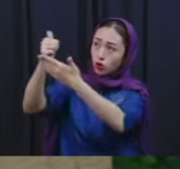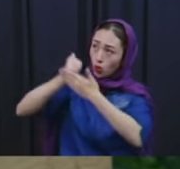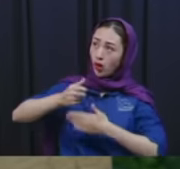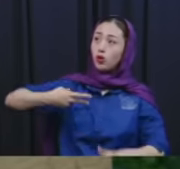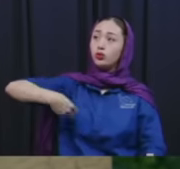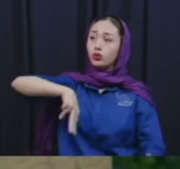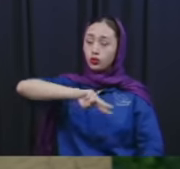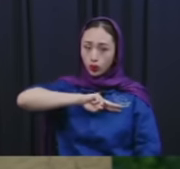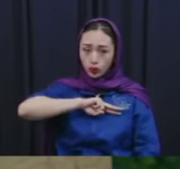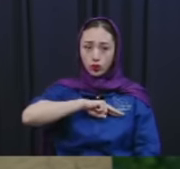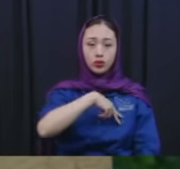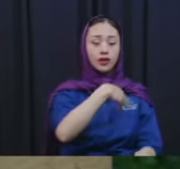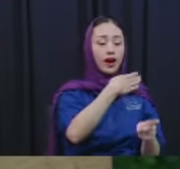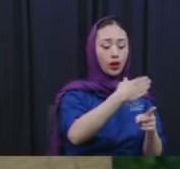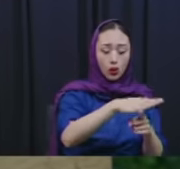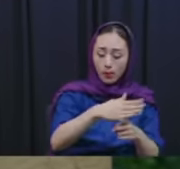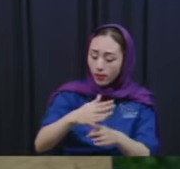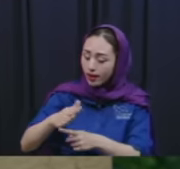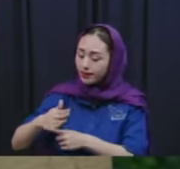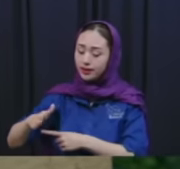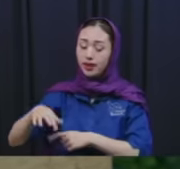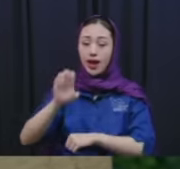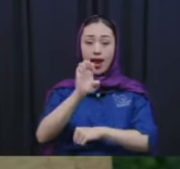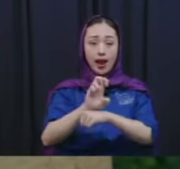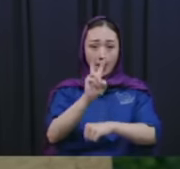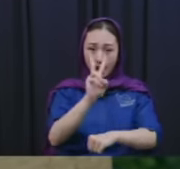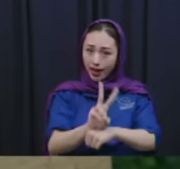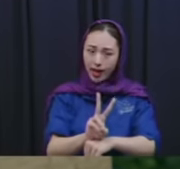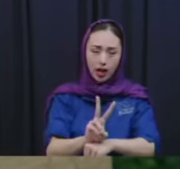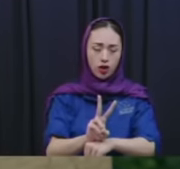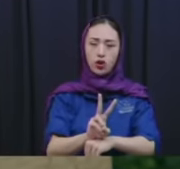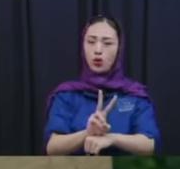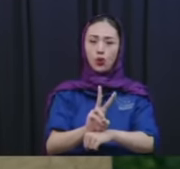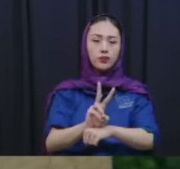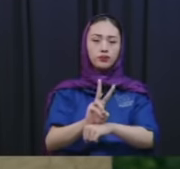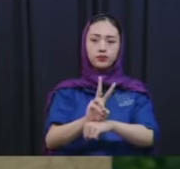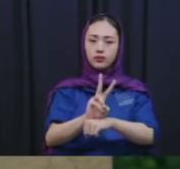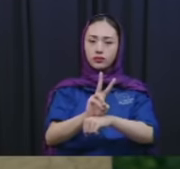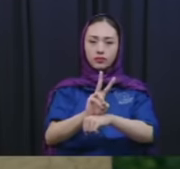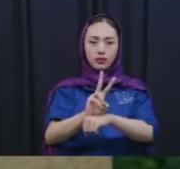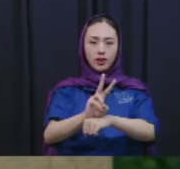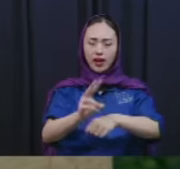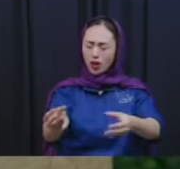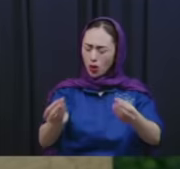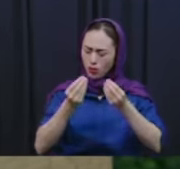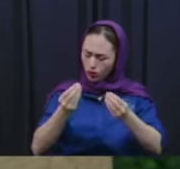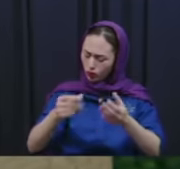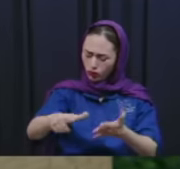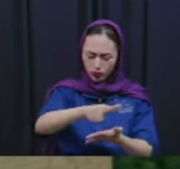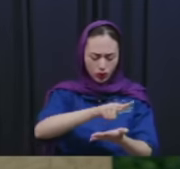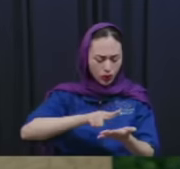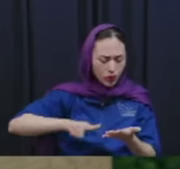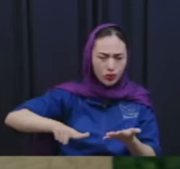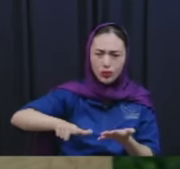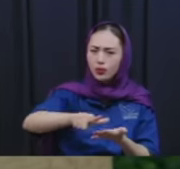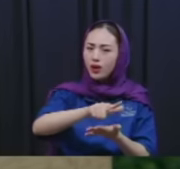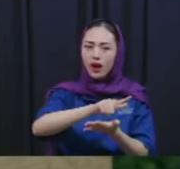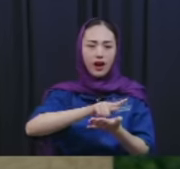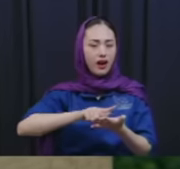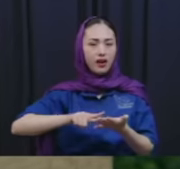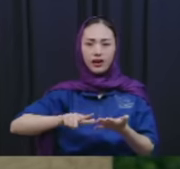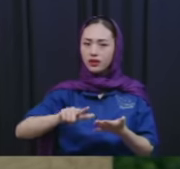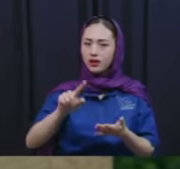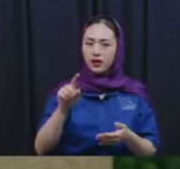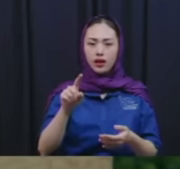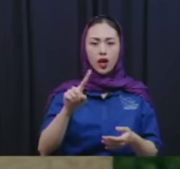en en diferentes y idiomas Ayúdanos a trascender culturas señor no para hacer una iglesia